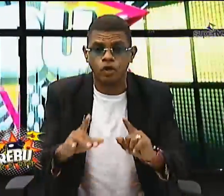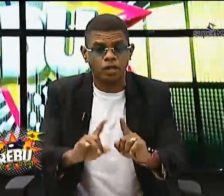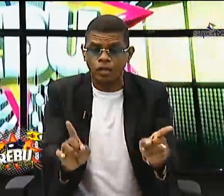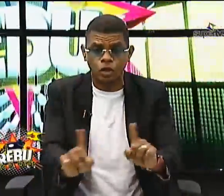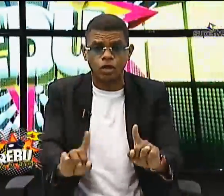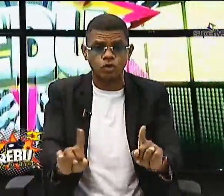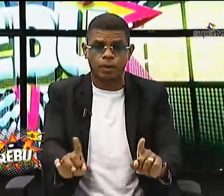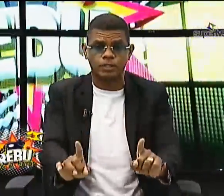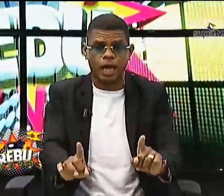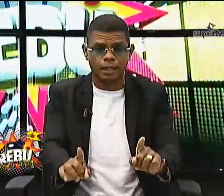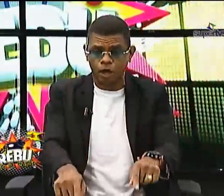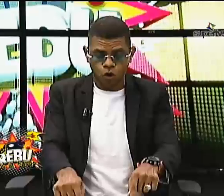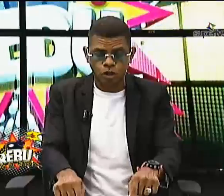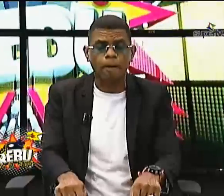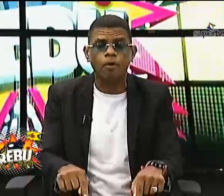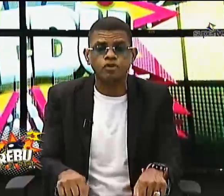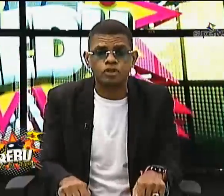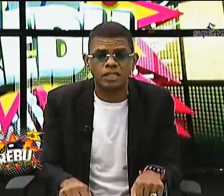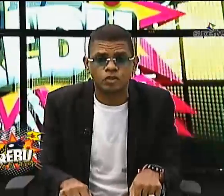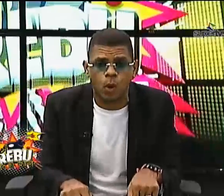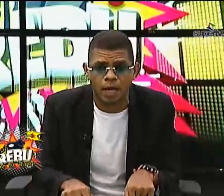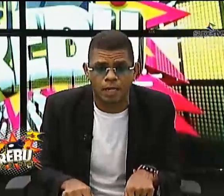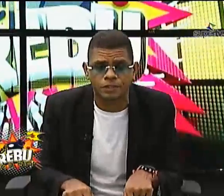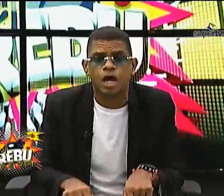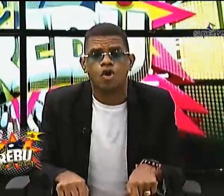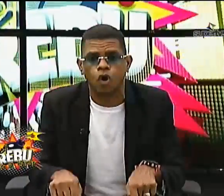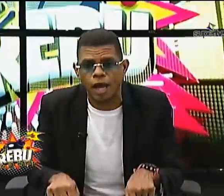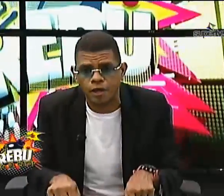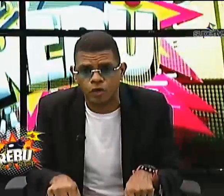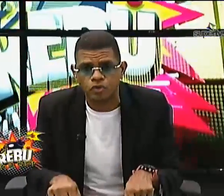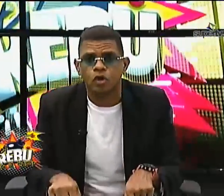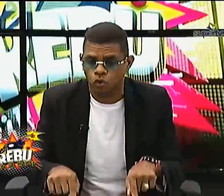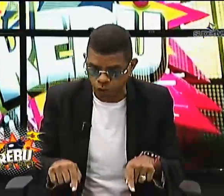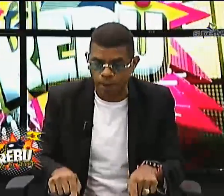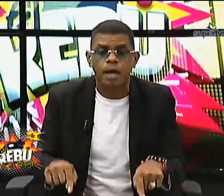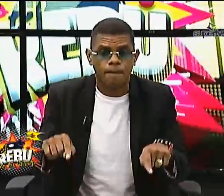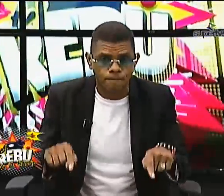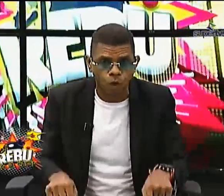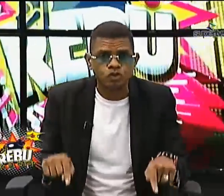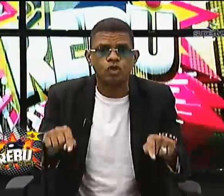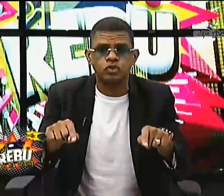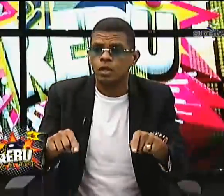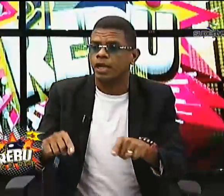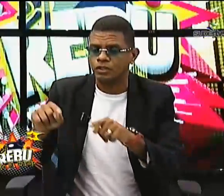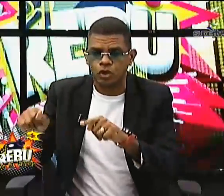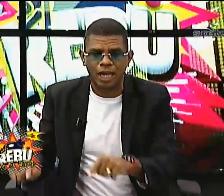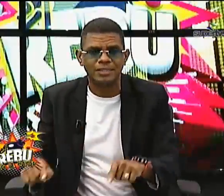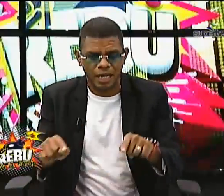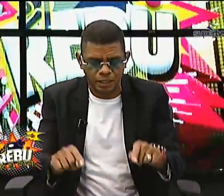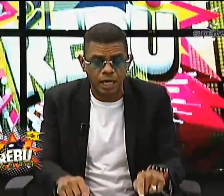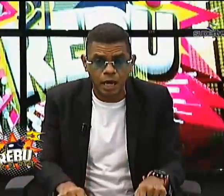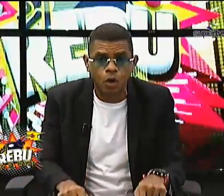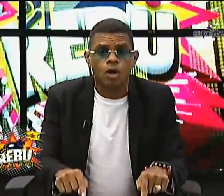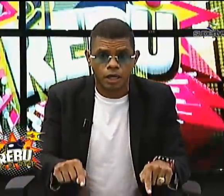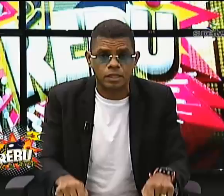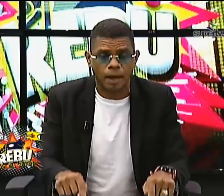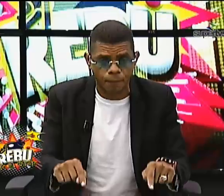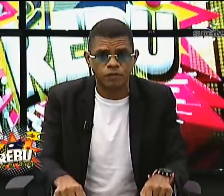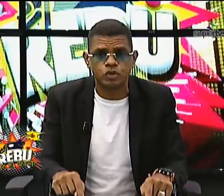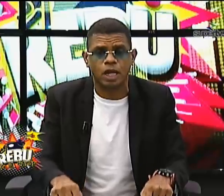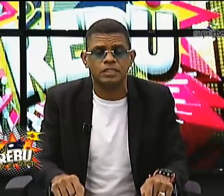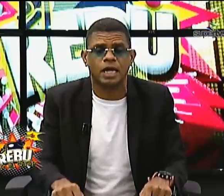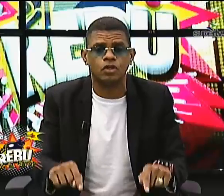pero no tanto las universidades. Usted ve muchas escuelas, colegios, usted ve muchos nacionales haitianos que